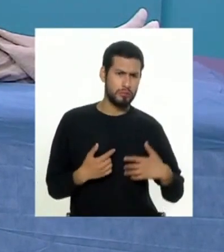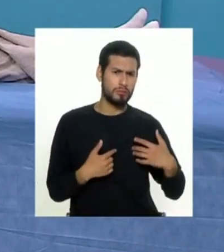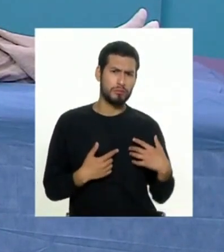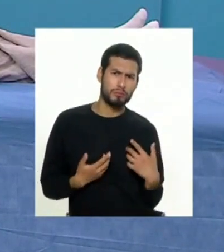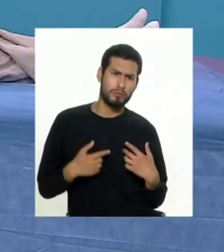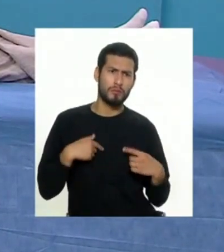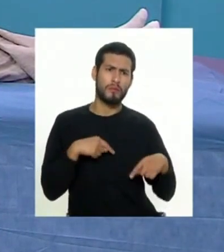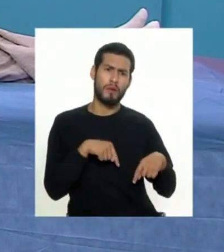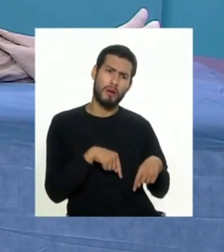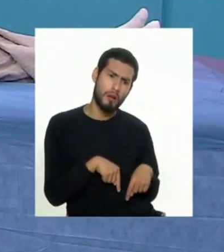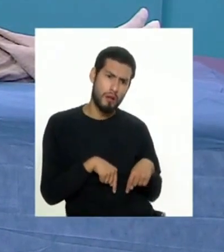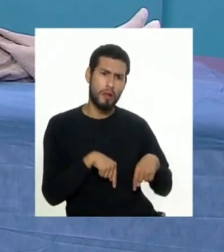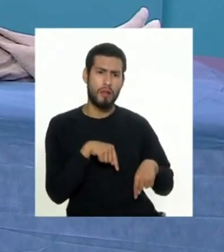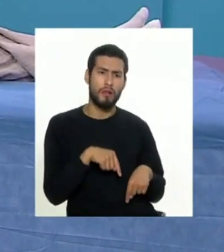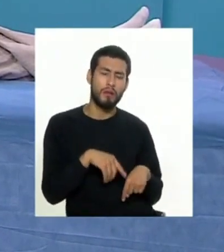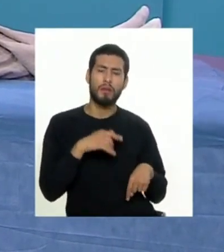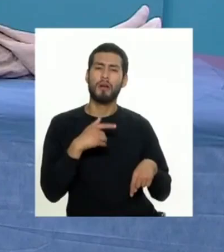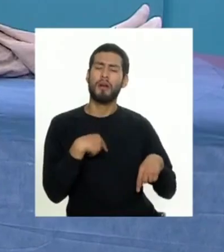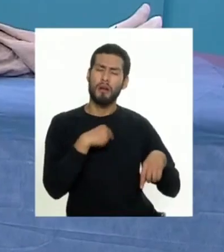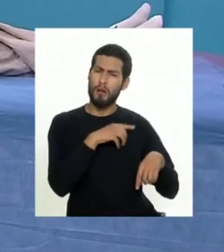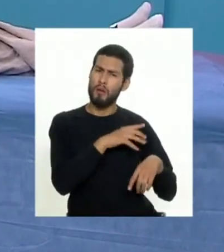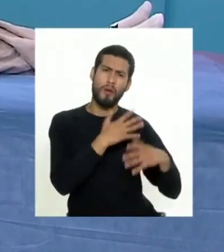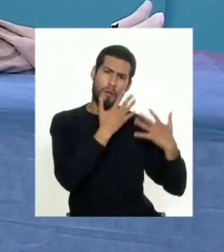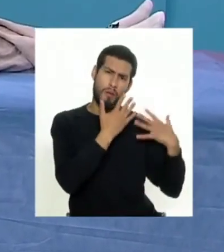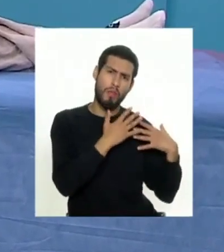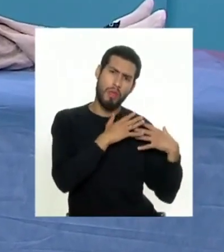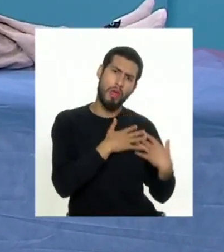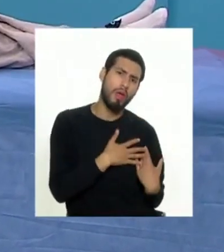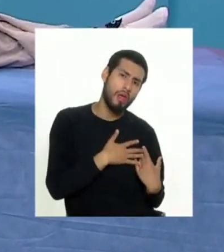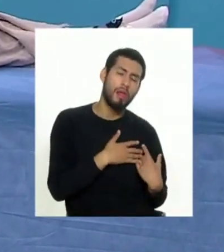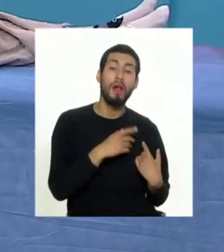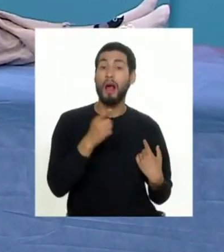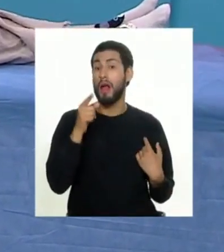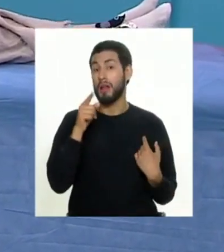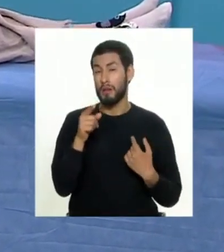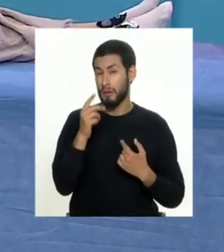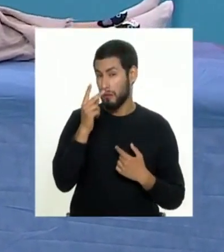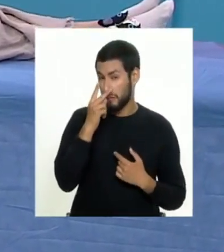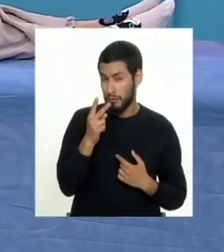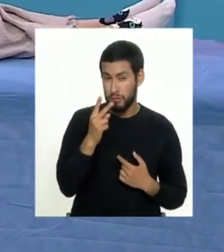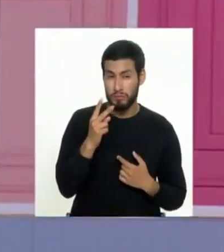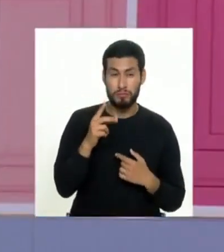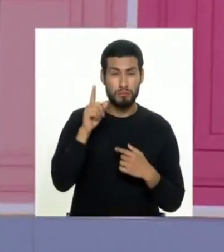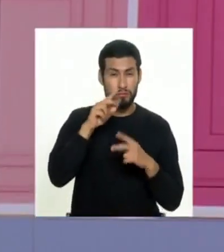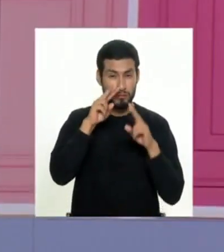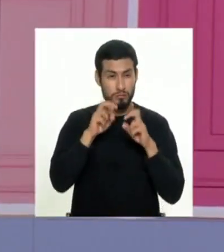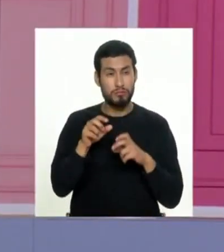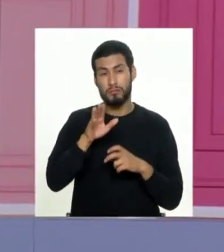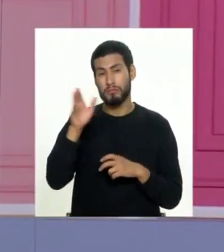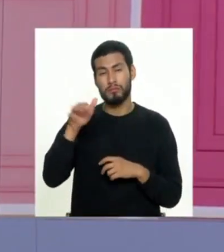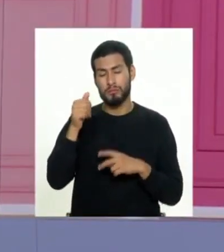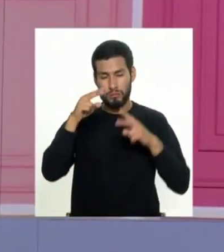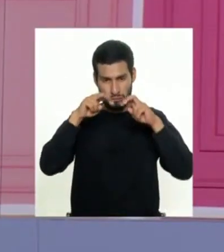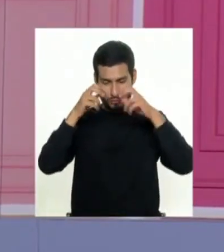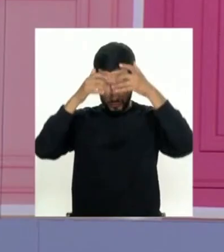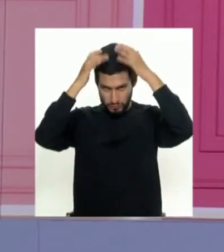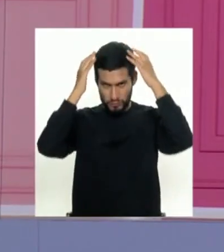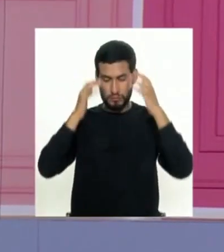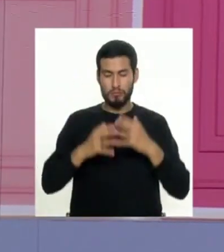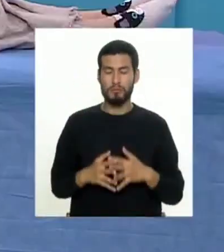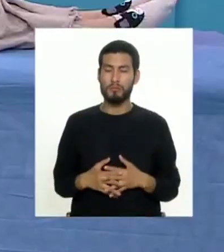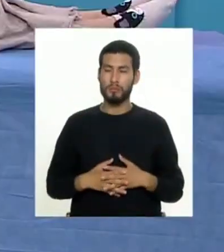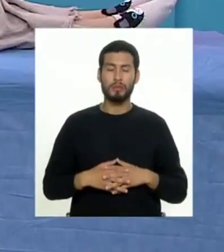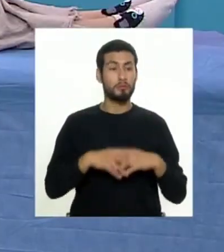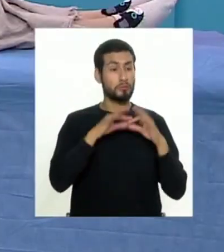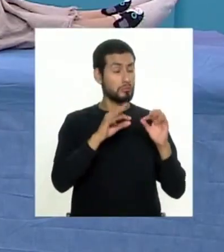arrastrando el pie cuando camina. O sea, eso ya nos da otro panorama de que tenemos que enviarlo con un neurólogo. Muy claro el mensaje,